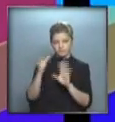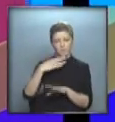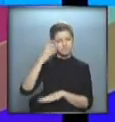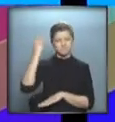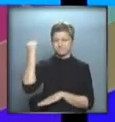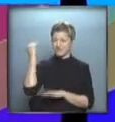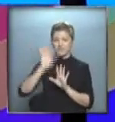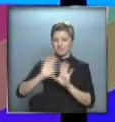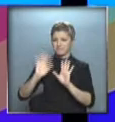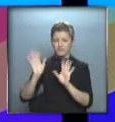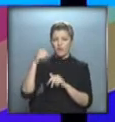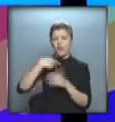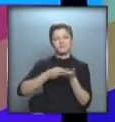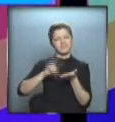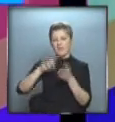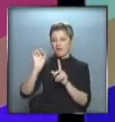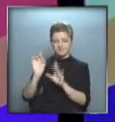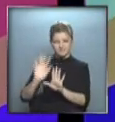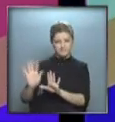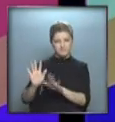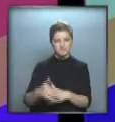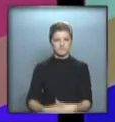pena explayarse más sobre el tema.